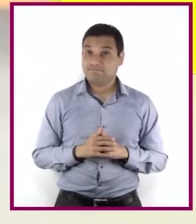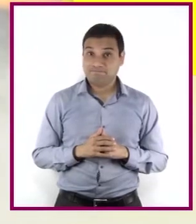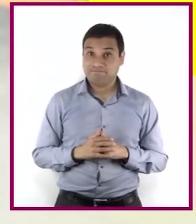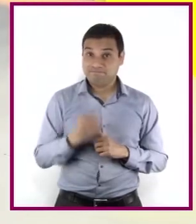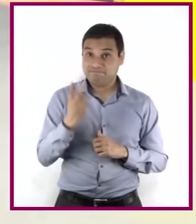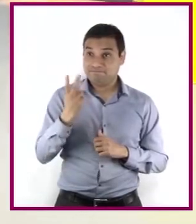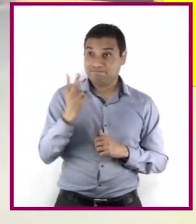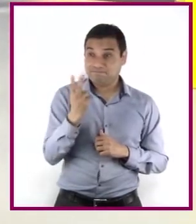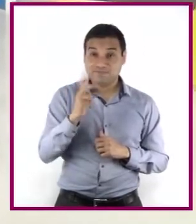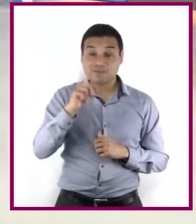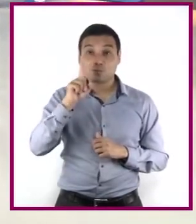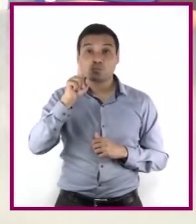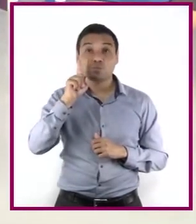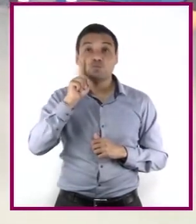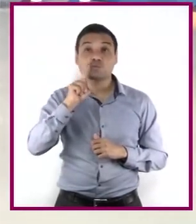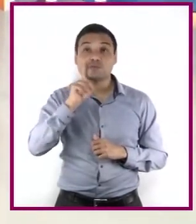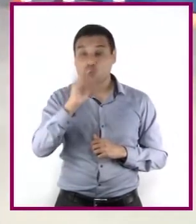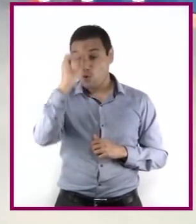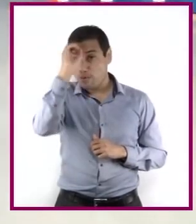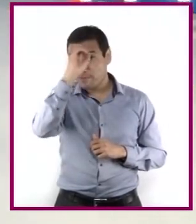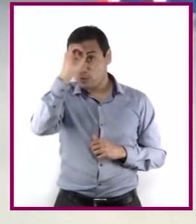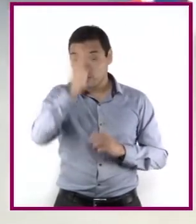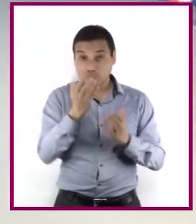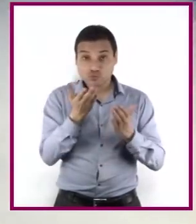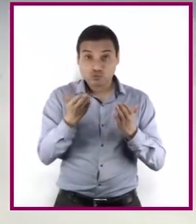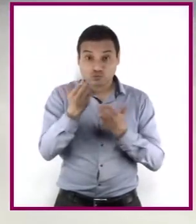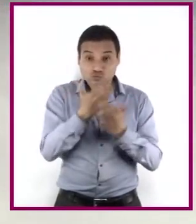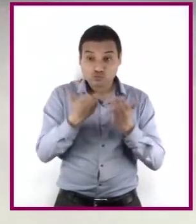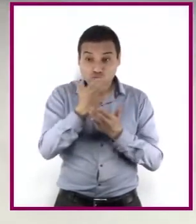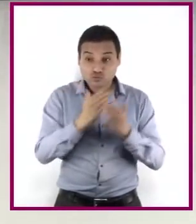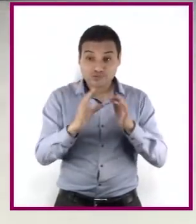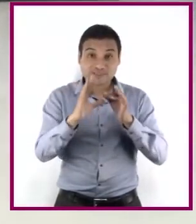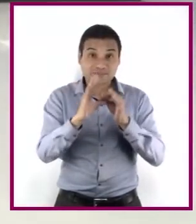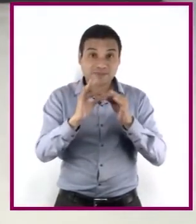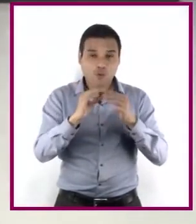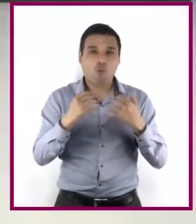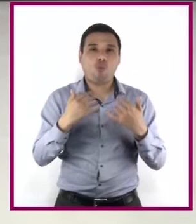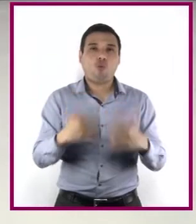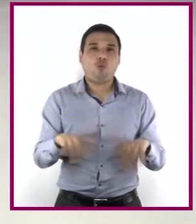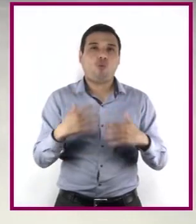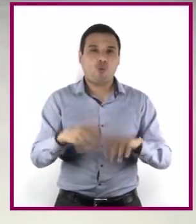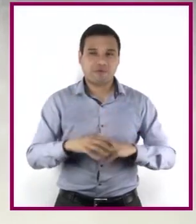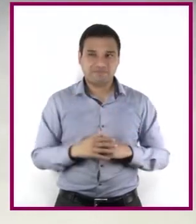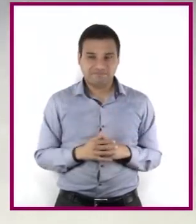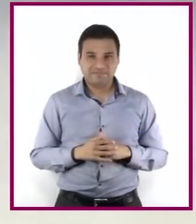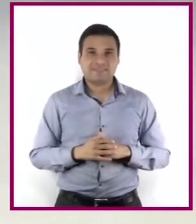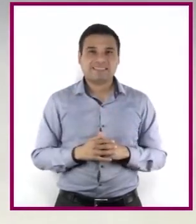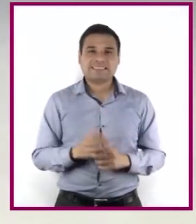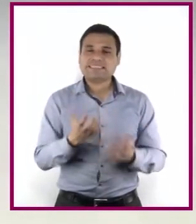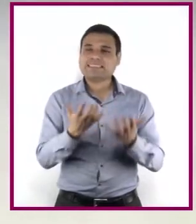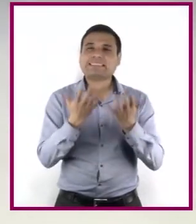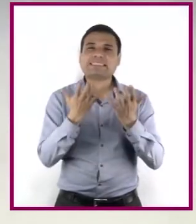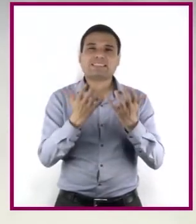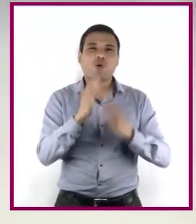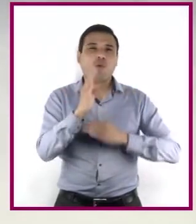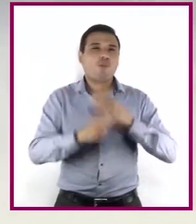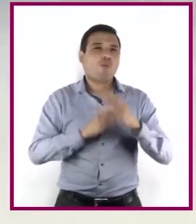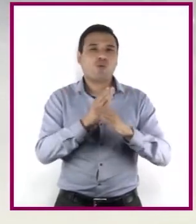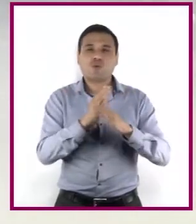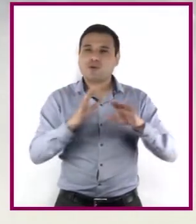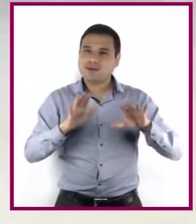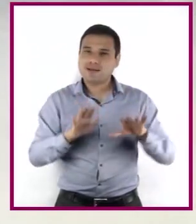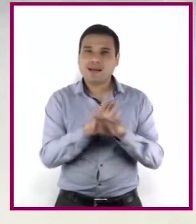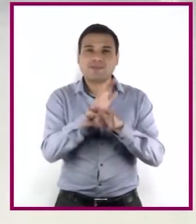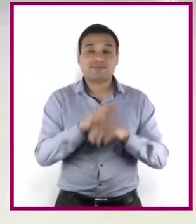Ambas, Emma y Lili, nos comparten en sus reflexiones un sentido deseo de cambio social, urgente